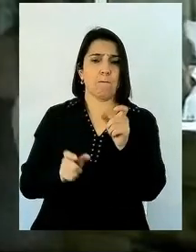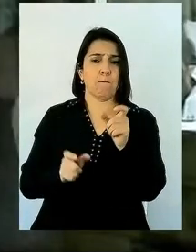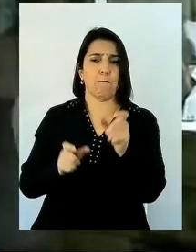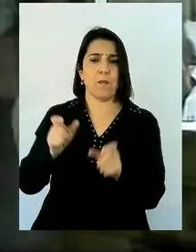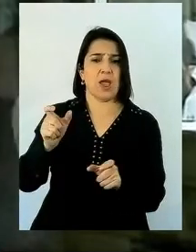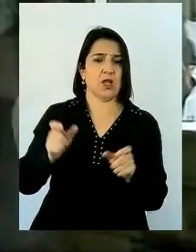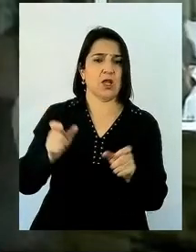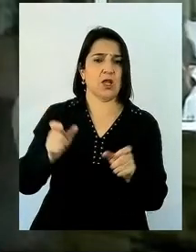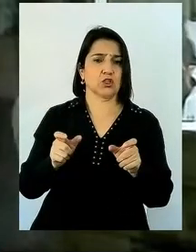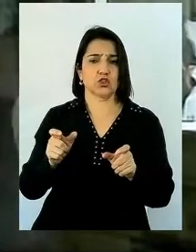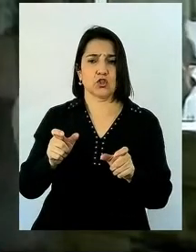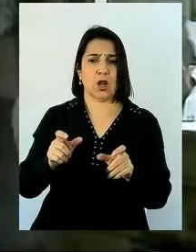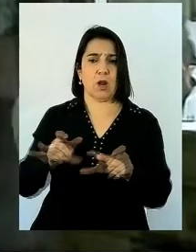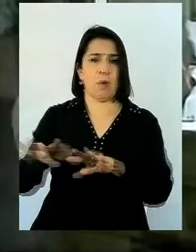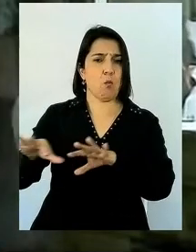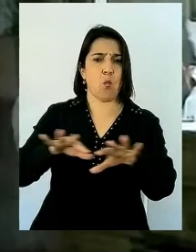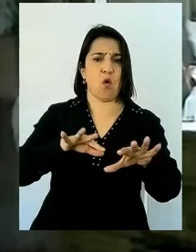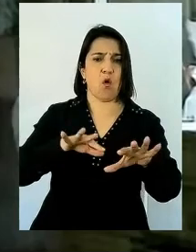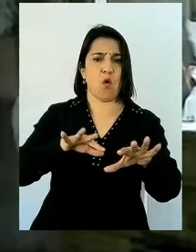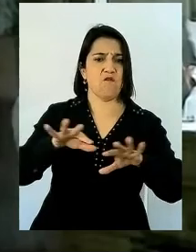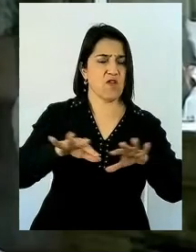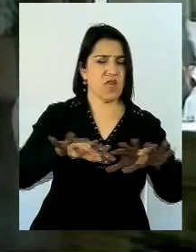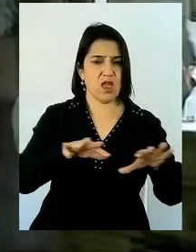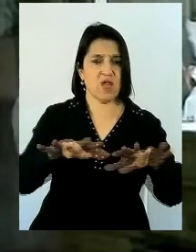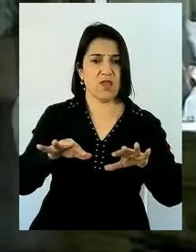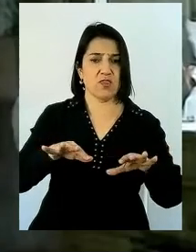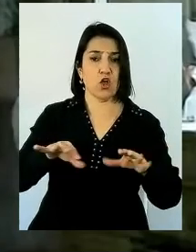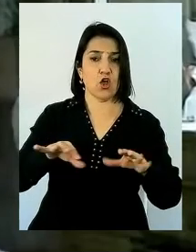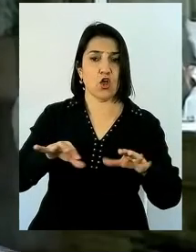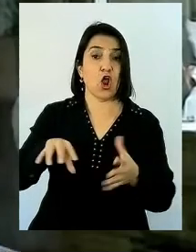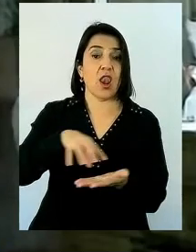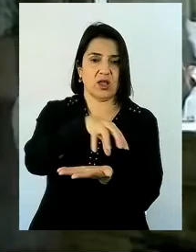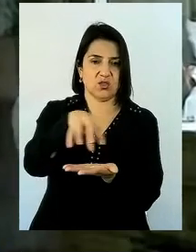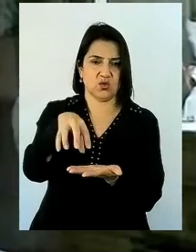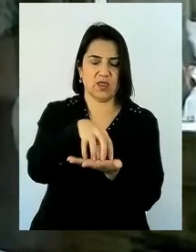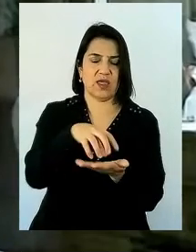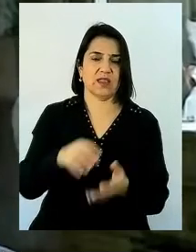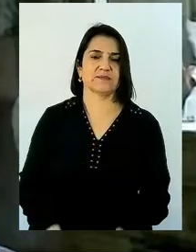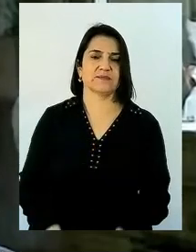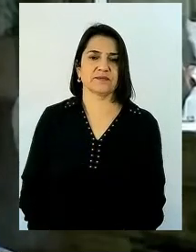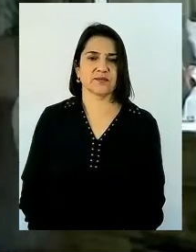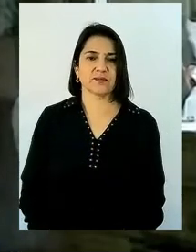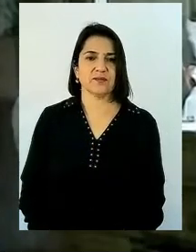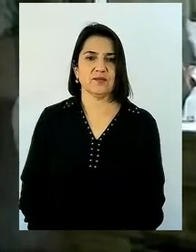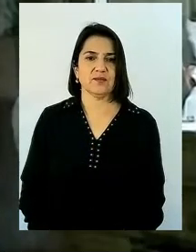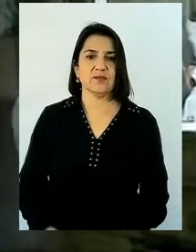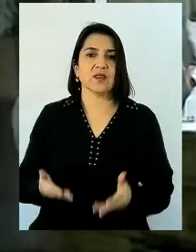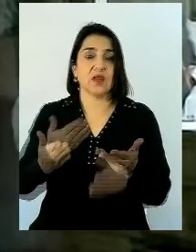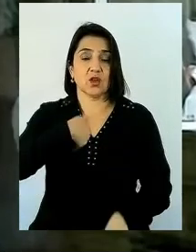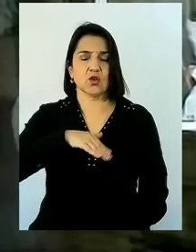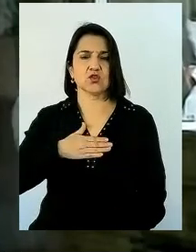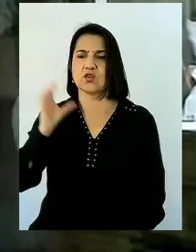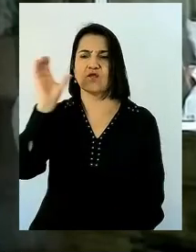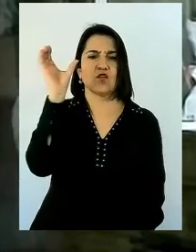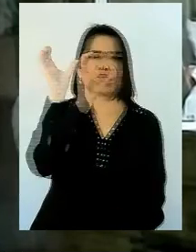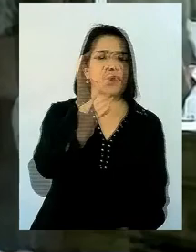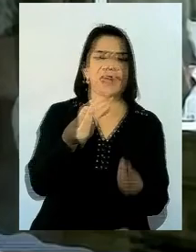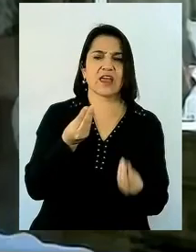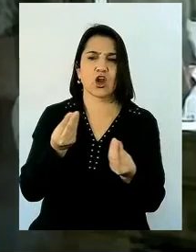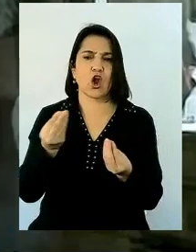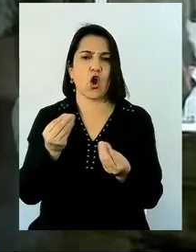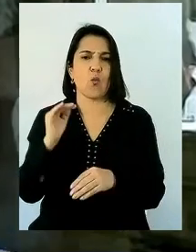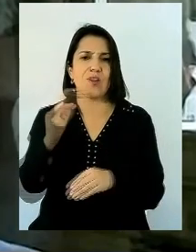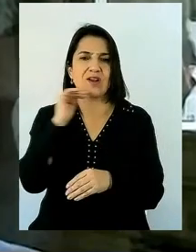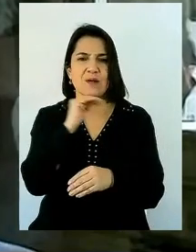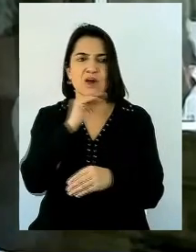ciudad. Y estamos en la búsqueda de acelerar el cambio hacia movilidad más activa y